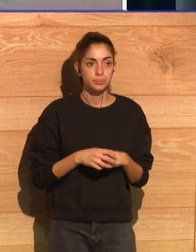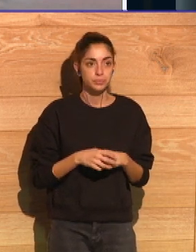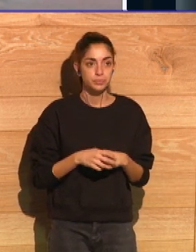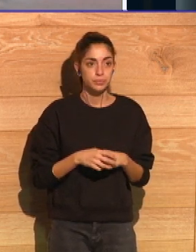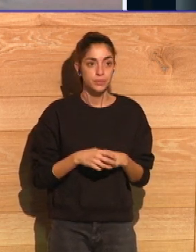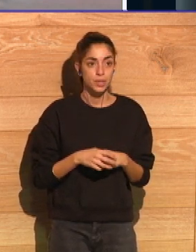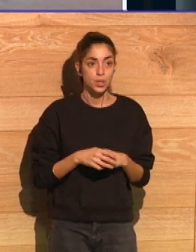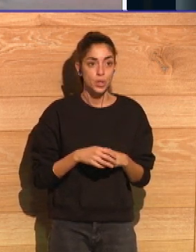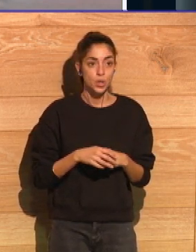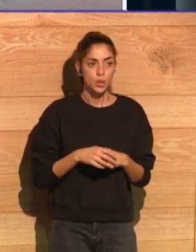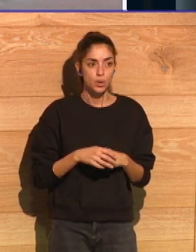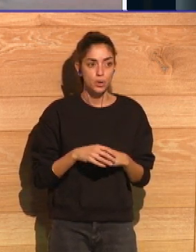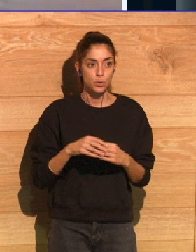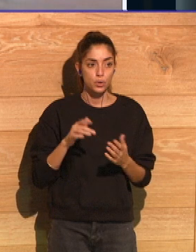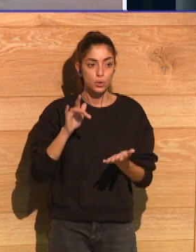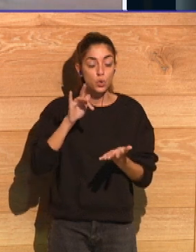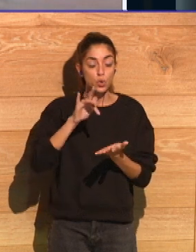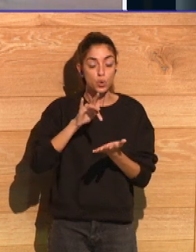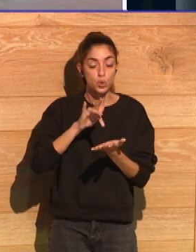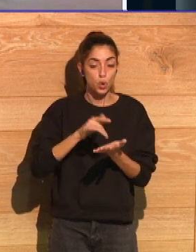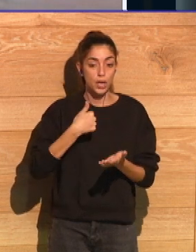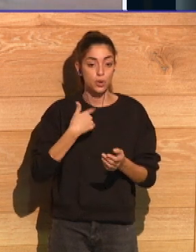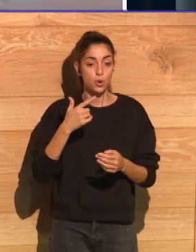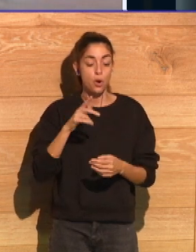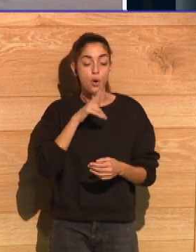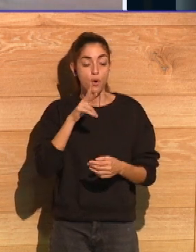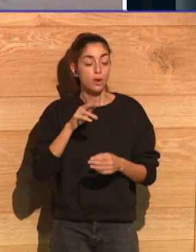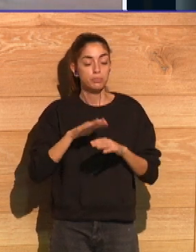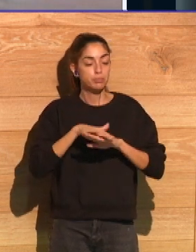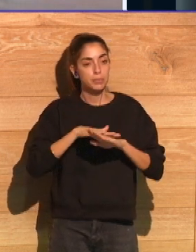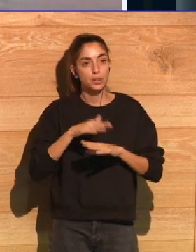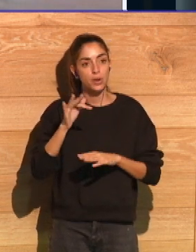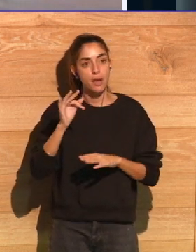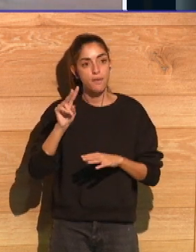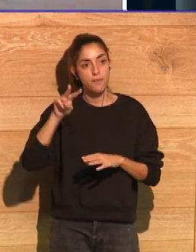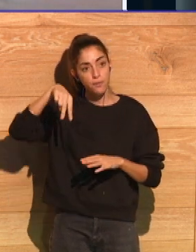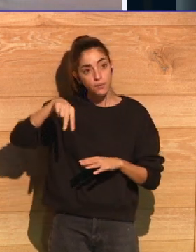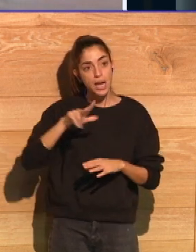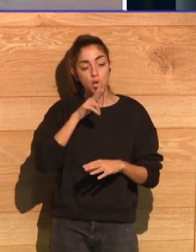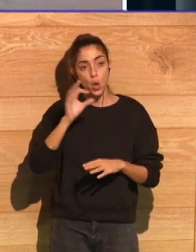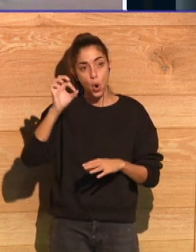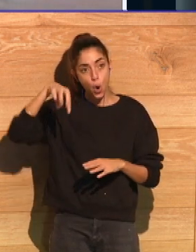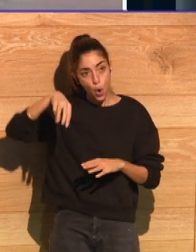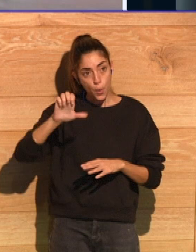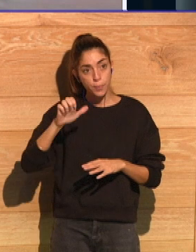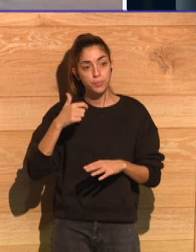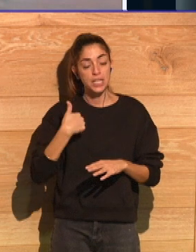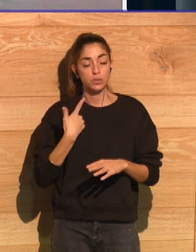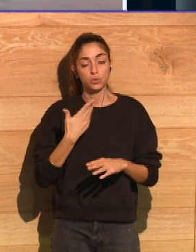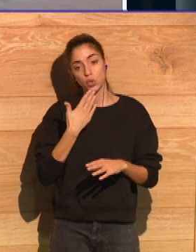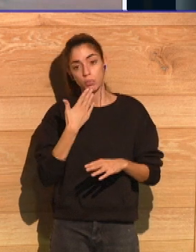hice Fun Home, pensé que, bueno, que era una historia un poco muy idiosincrática mía, muy particular,